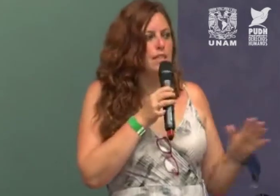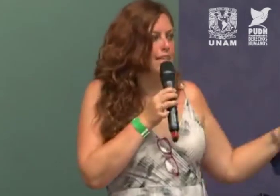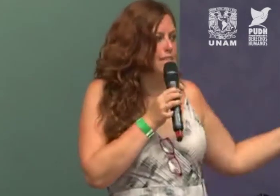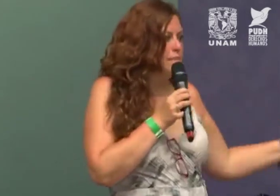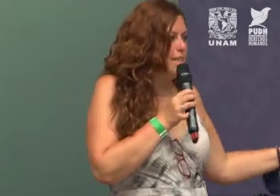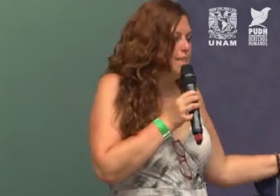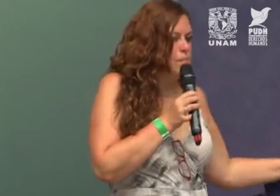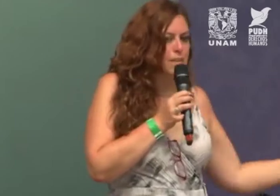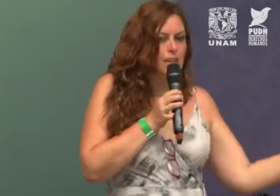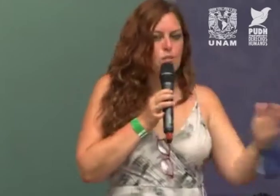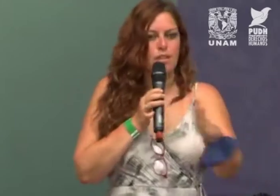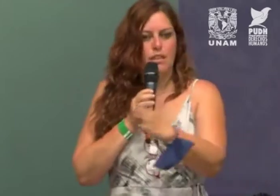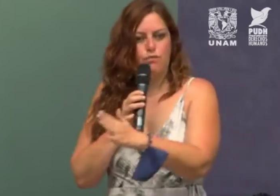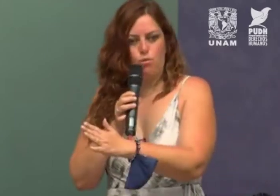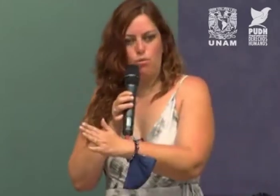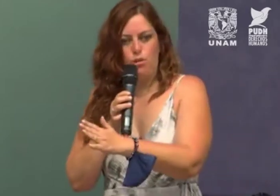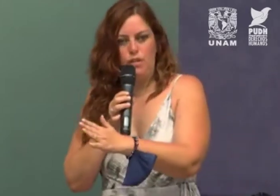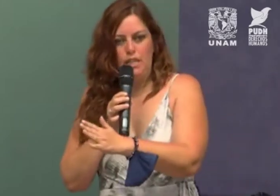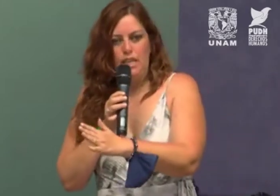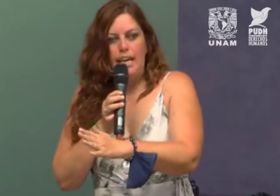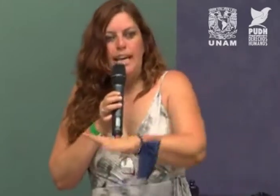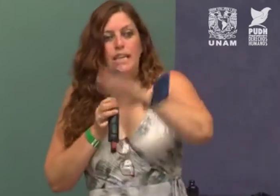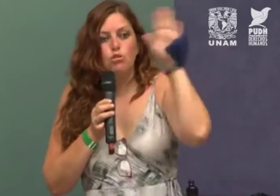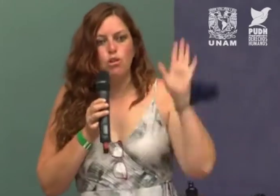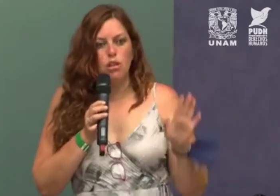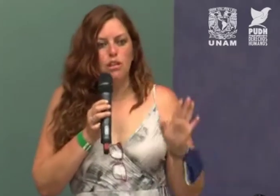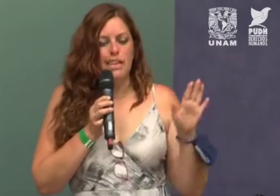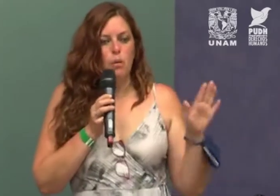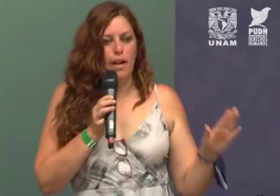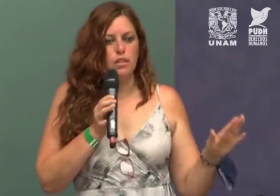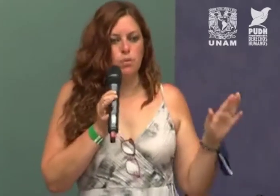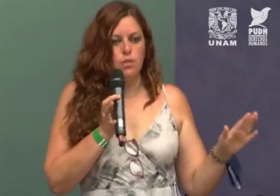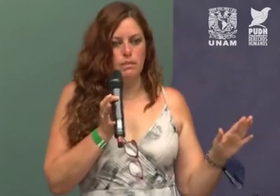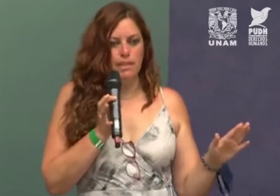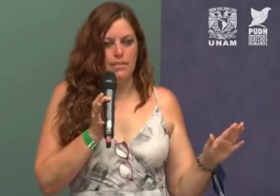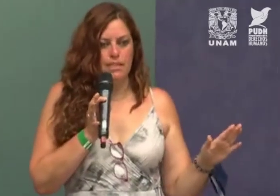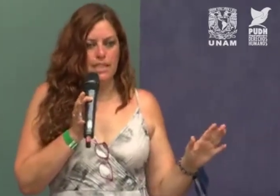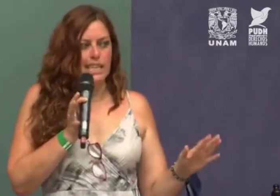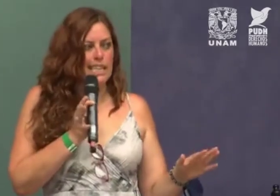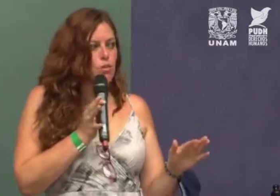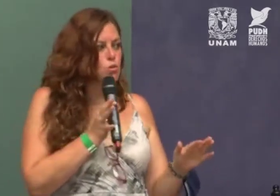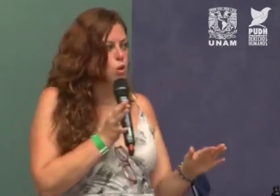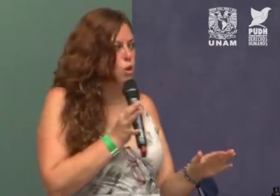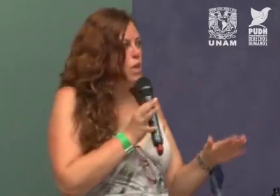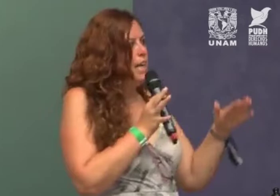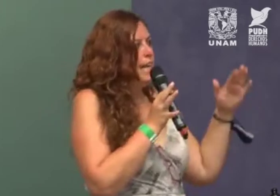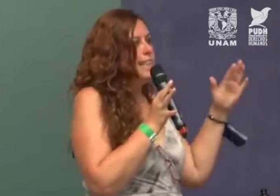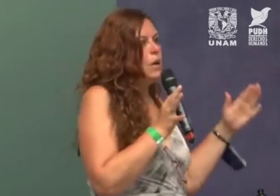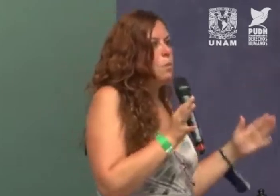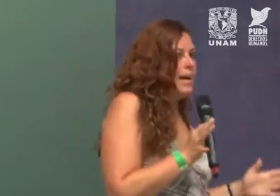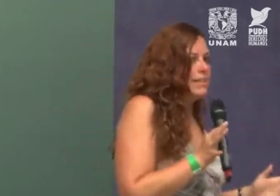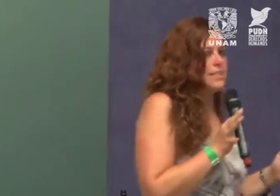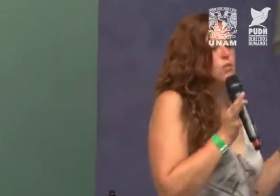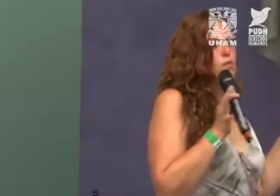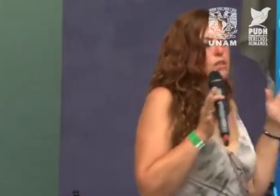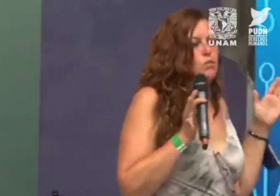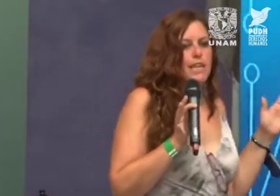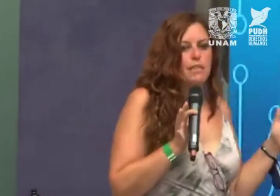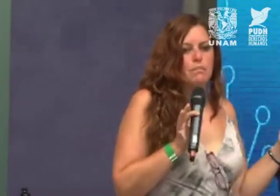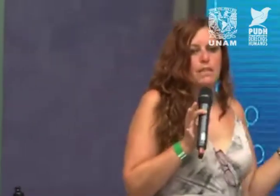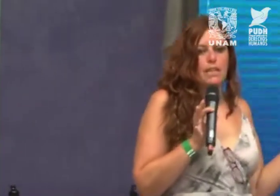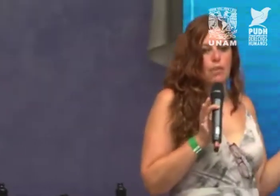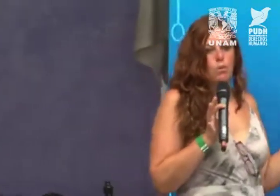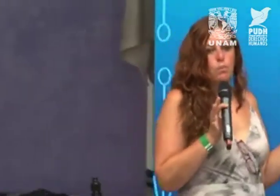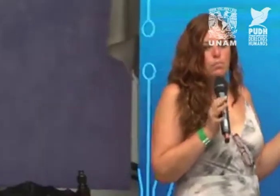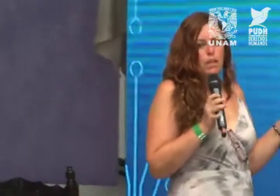se pudieran escribir en el pasado y en el futuro en todos los lenguajes posibles, incluso en lenguajes que nunca se